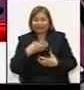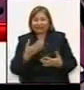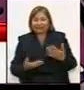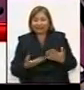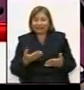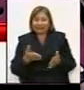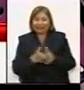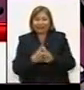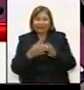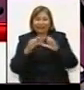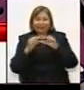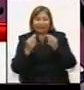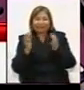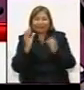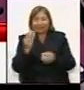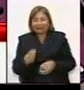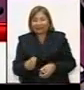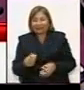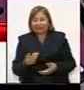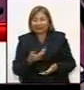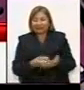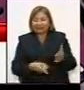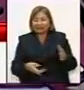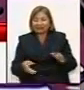los partidos minoritarios, quedarían